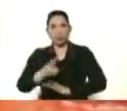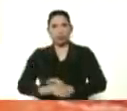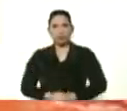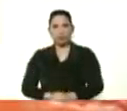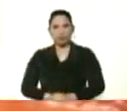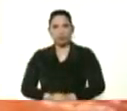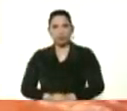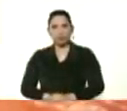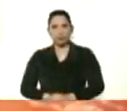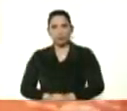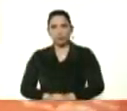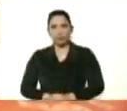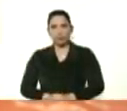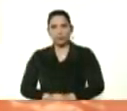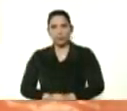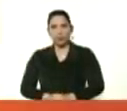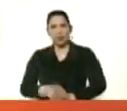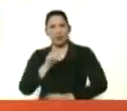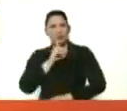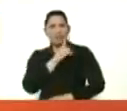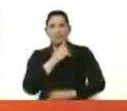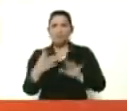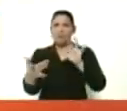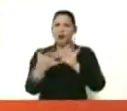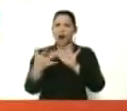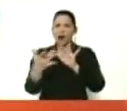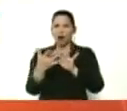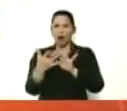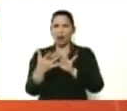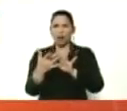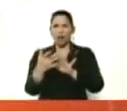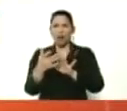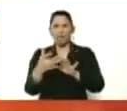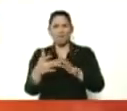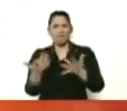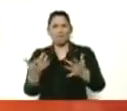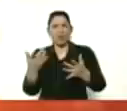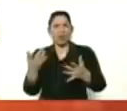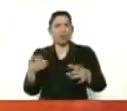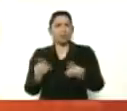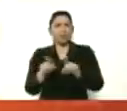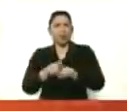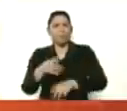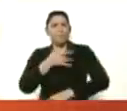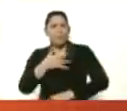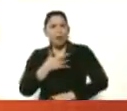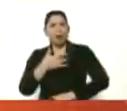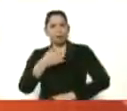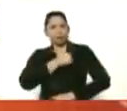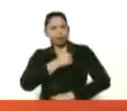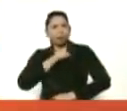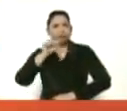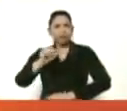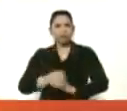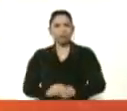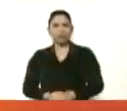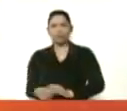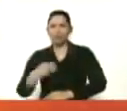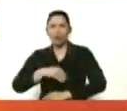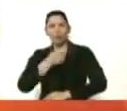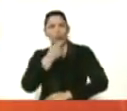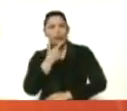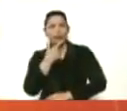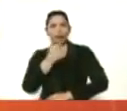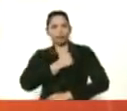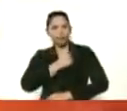Le ha dado por allá a llamarlos connacionales. Está bien, bonita la palabra, connacionales. Compatriotas me suena más bonita a mí.